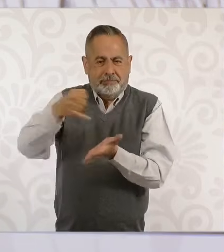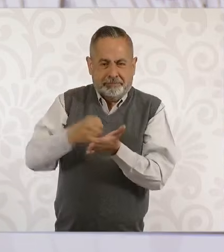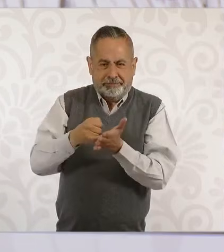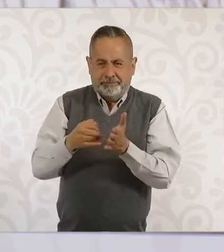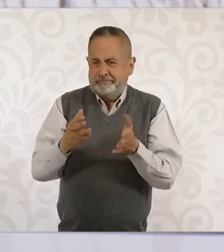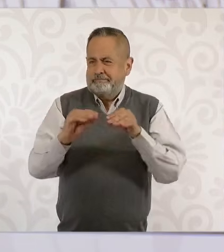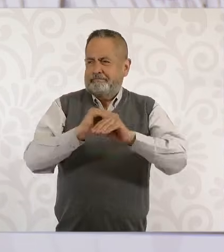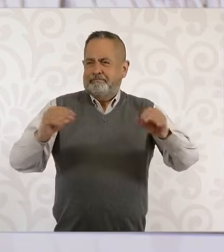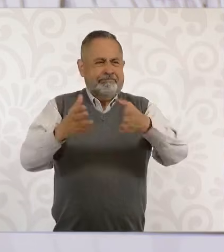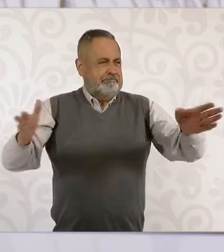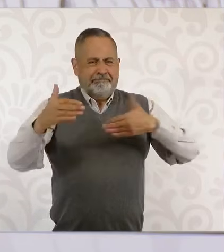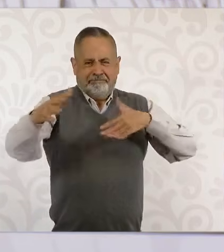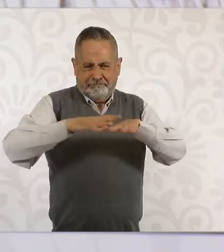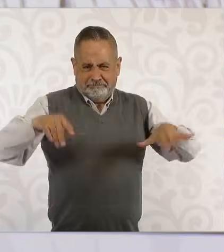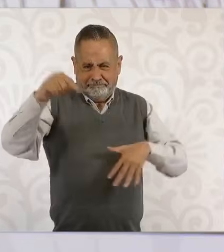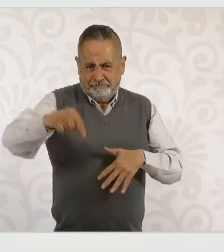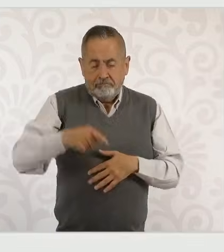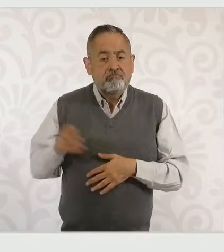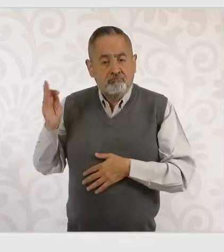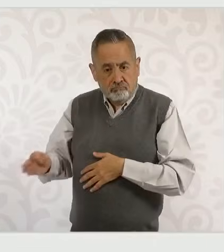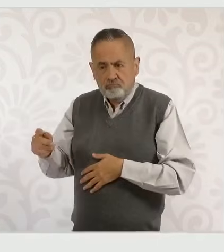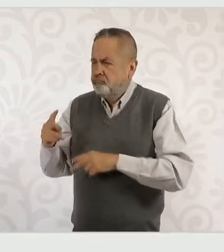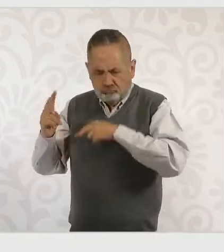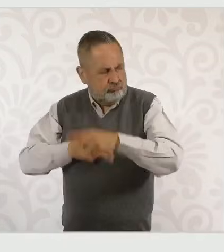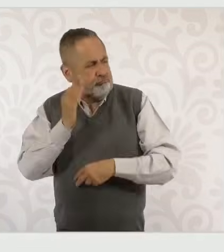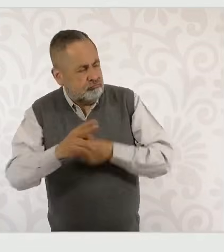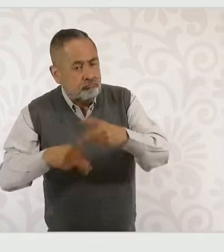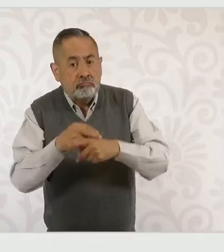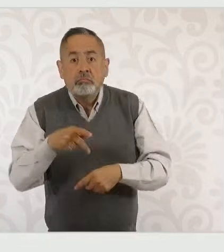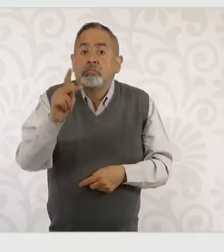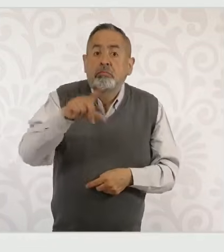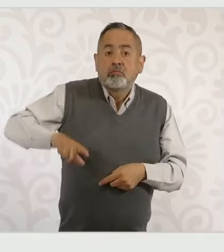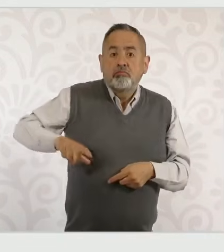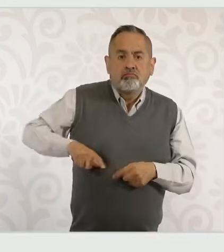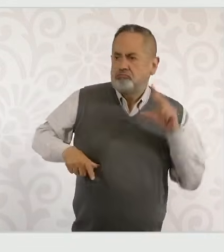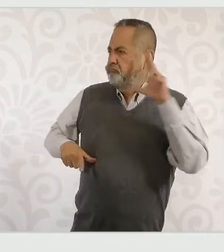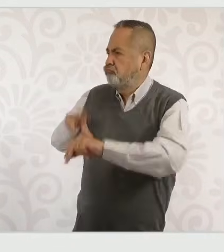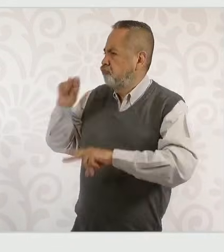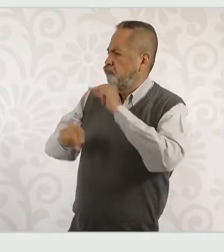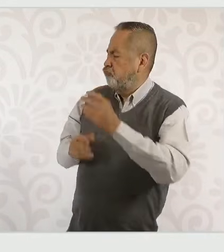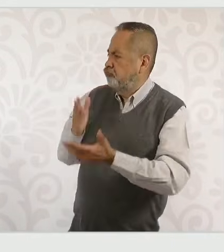aceptado. Y luego el gobierno se opuso y